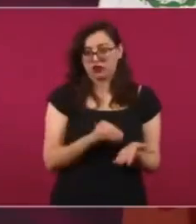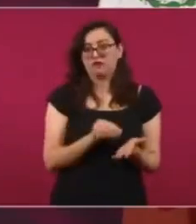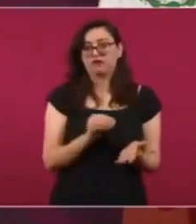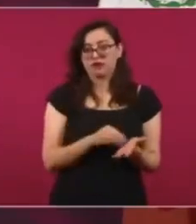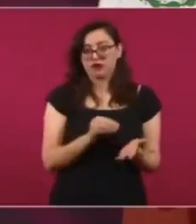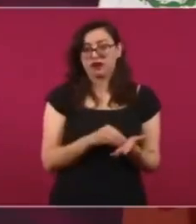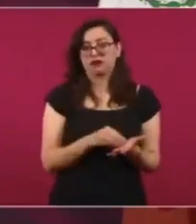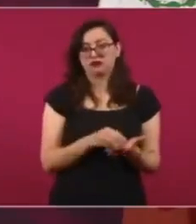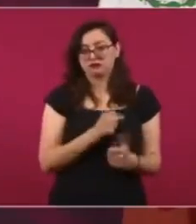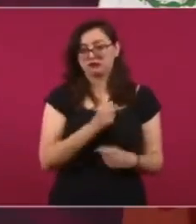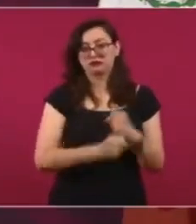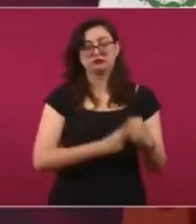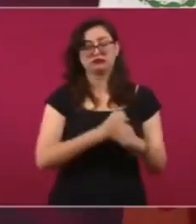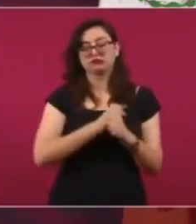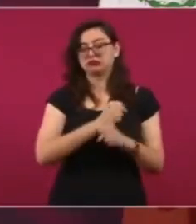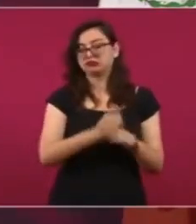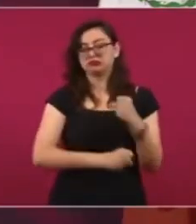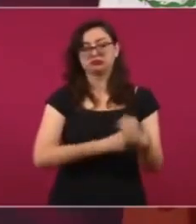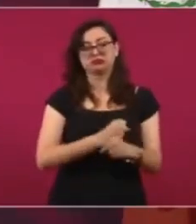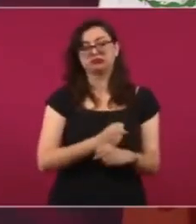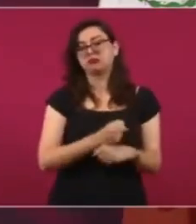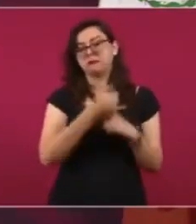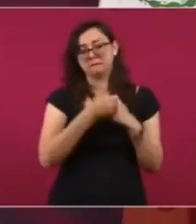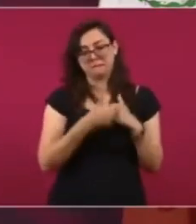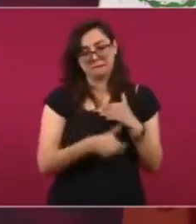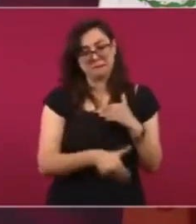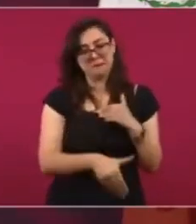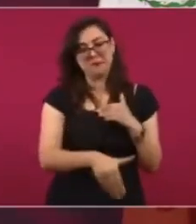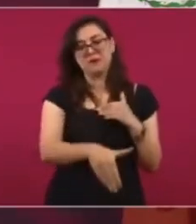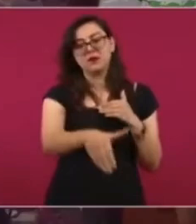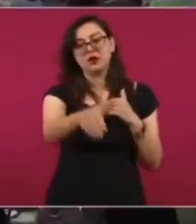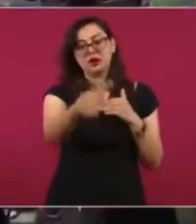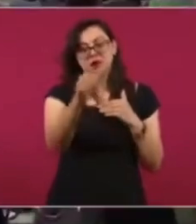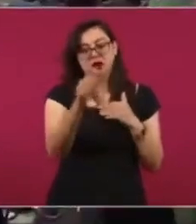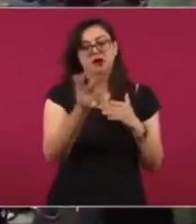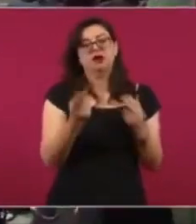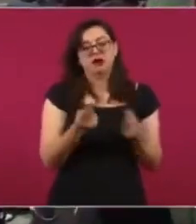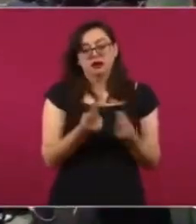muchas décadas hacia adelante, y esto permite